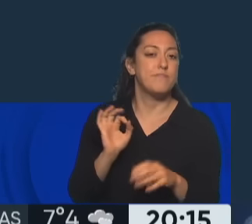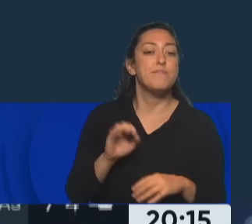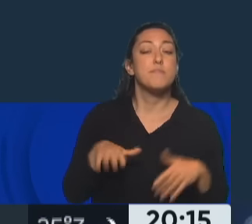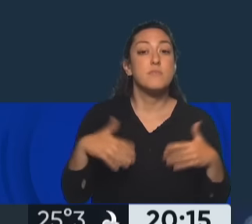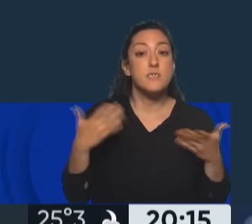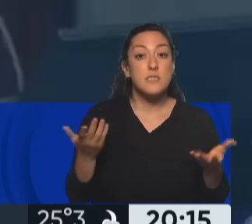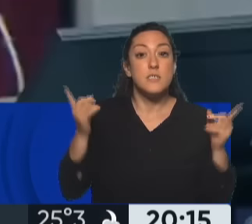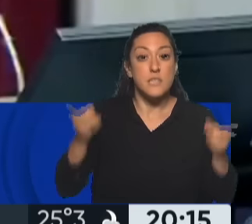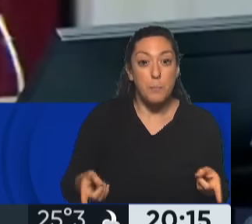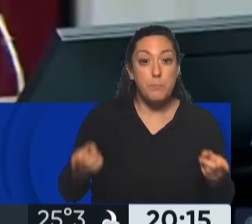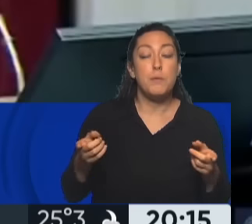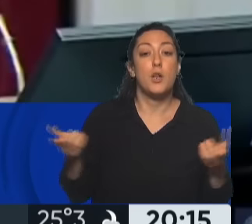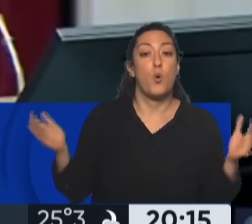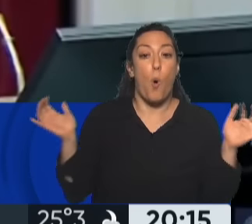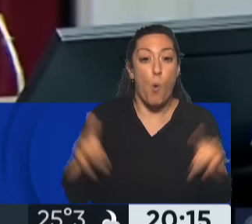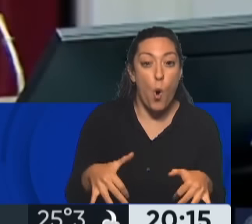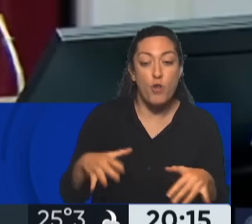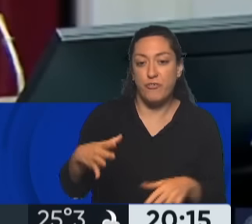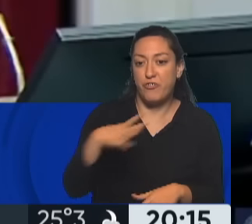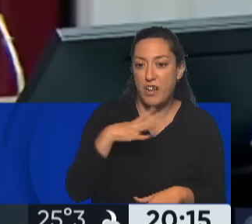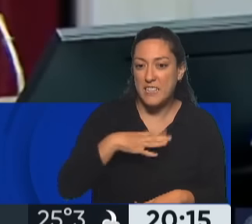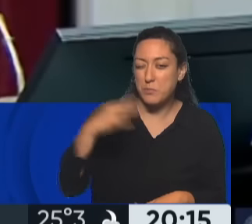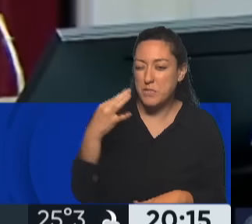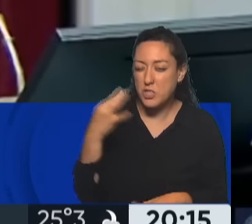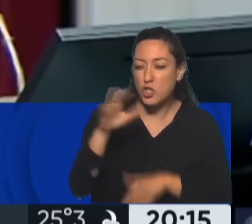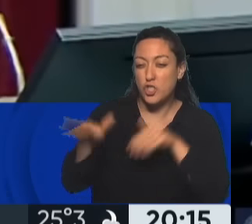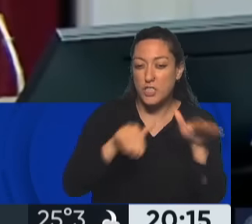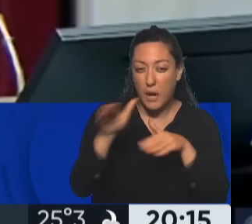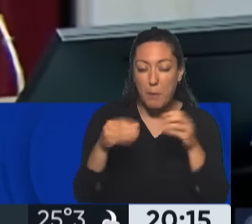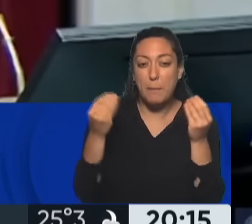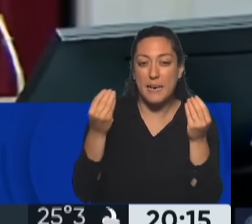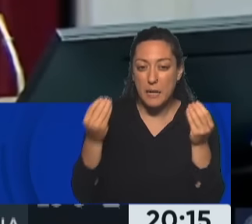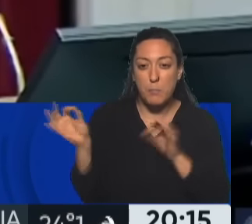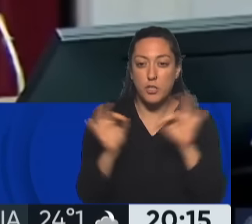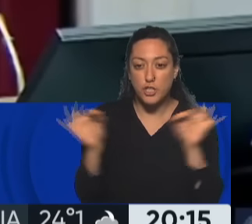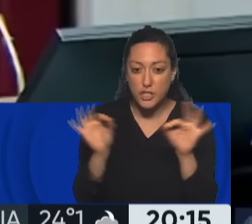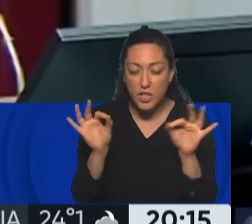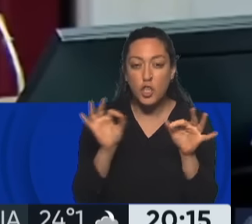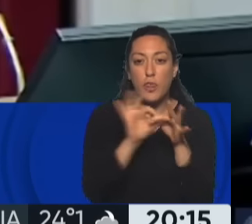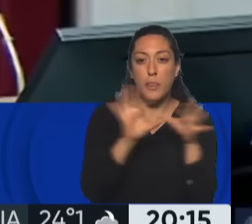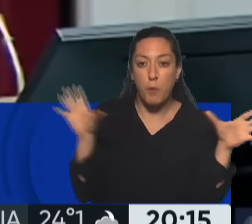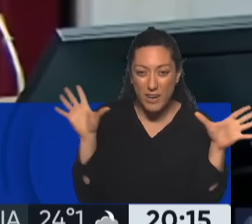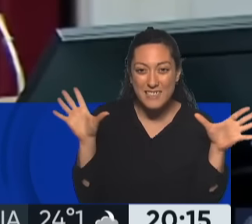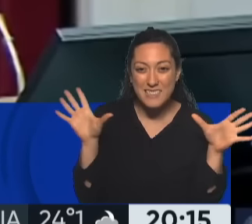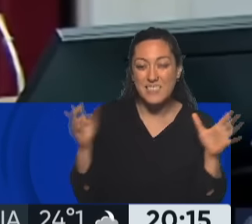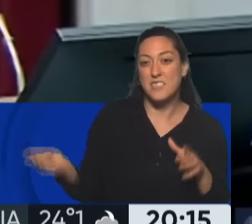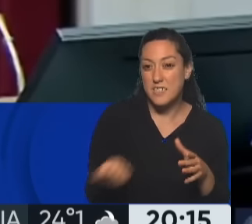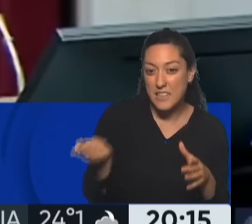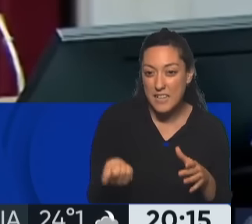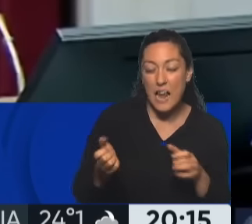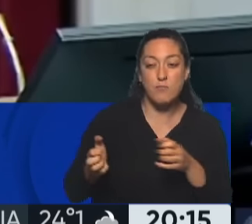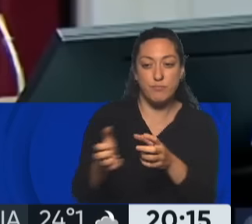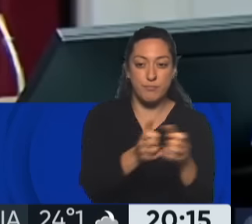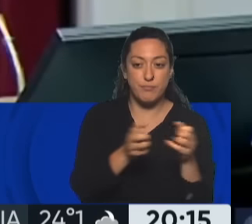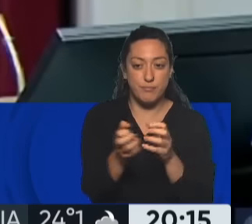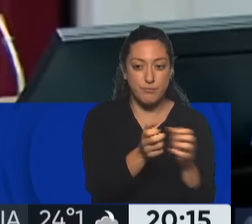de quórum, se cayó la sesión convocada de manera especial para debatir el proyecto de democratización sindical. Vemos lo que